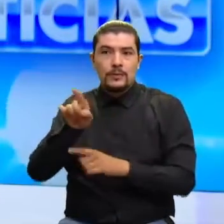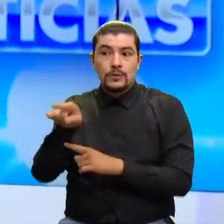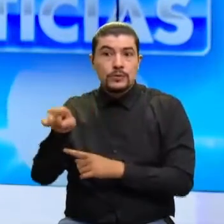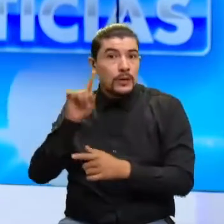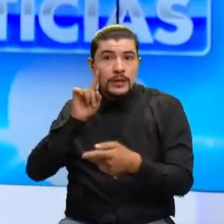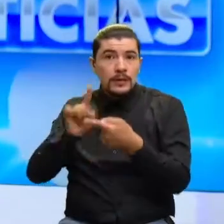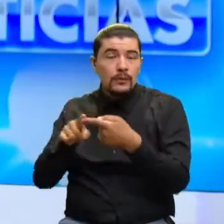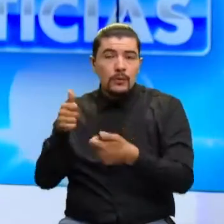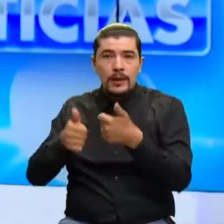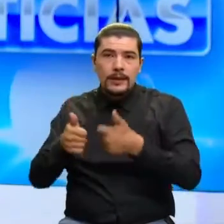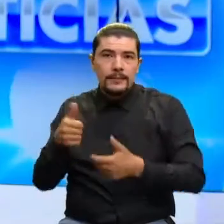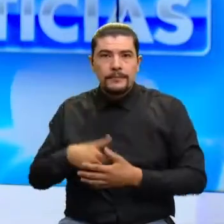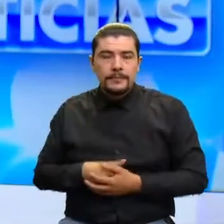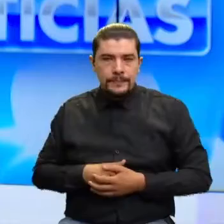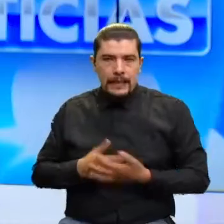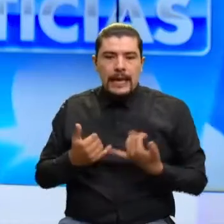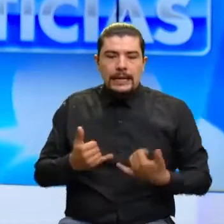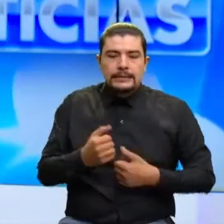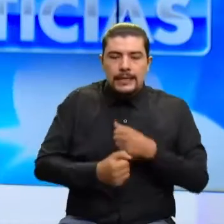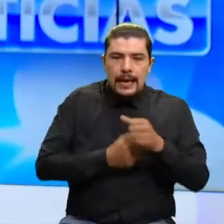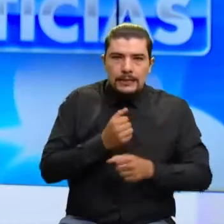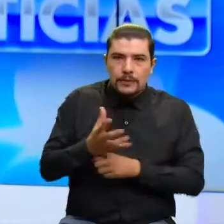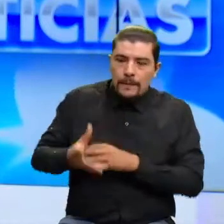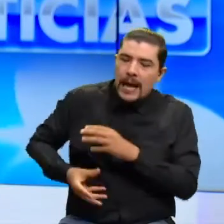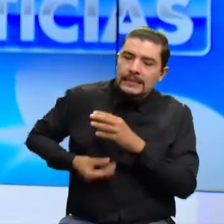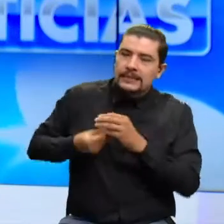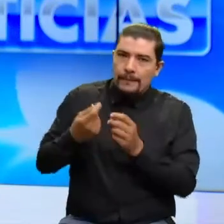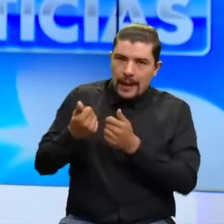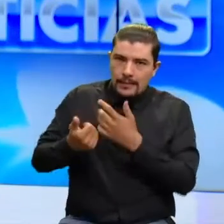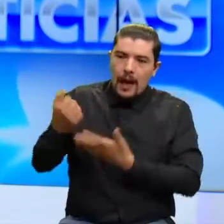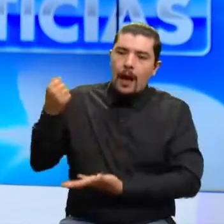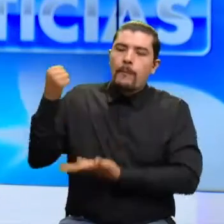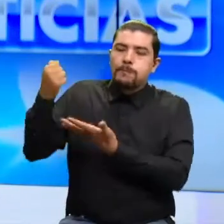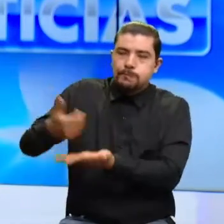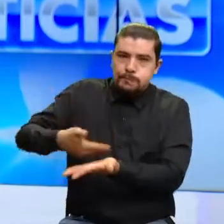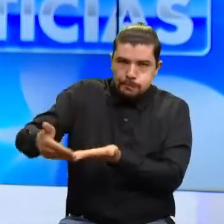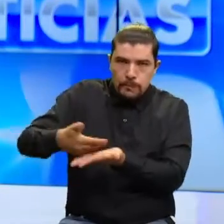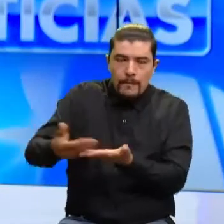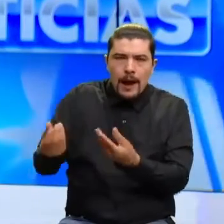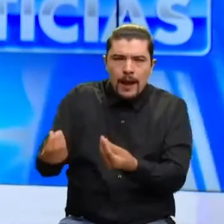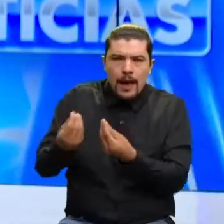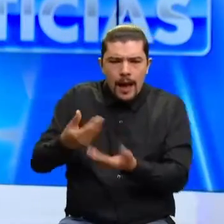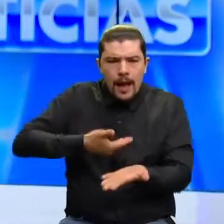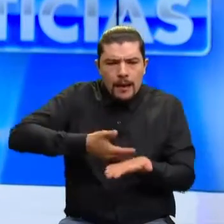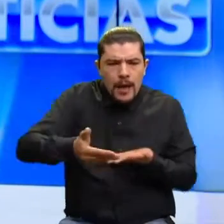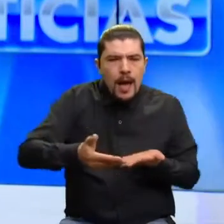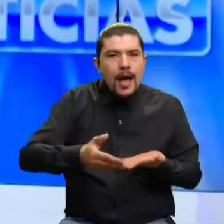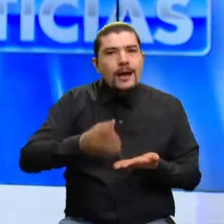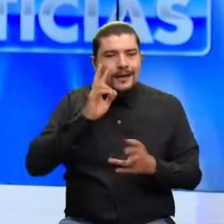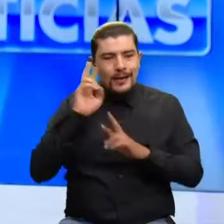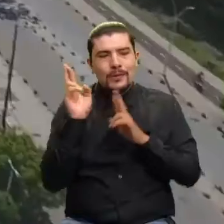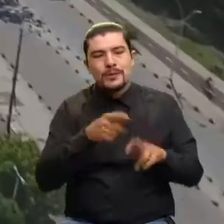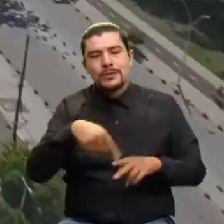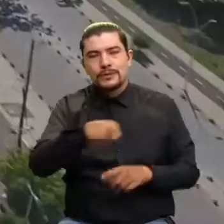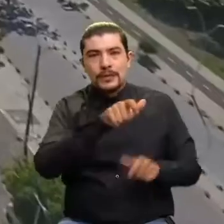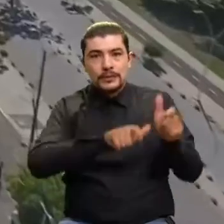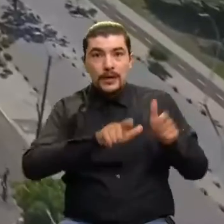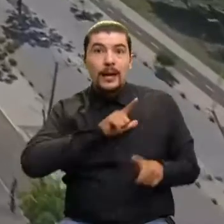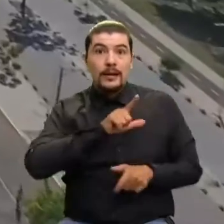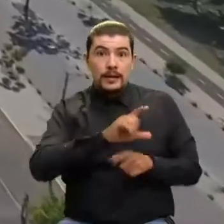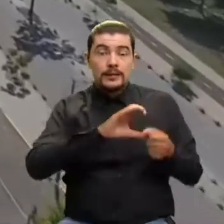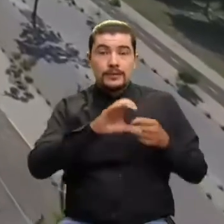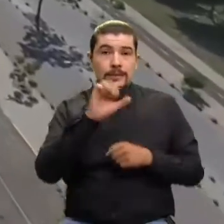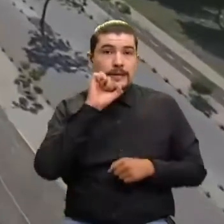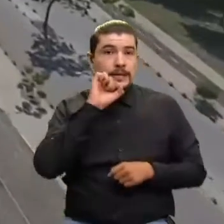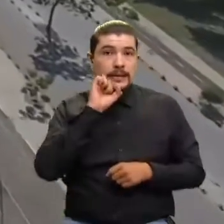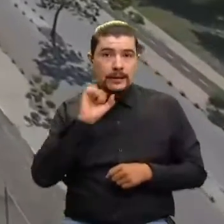de gastos para la vigencia de este año, una adición que se hace para reconocer el trabajo de los ediles de esta ciudad. El puerto